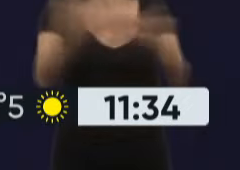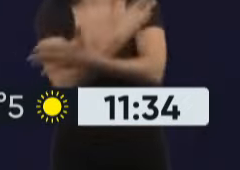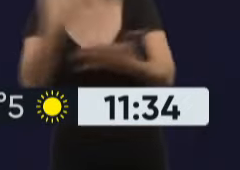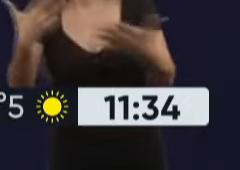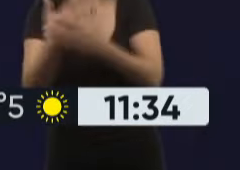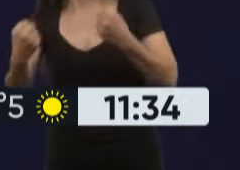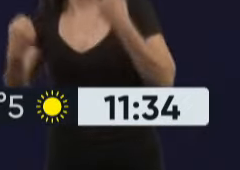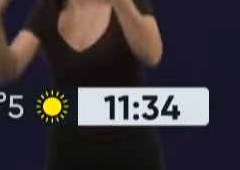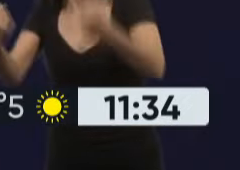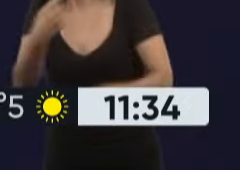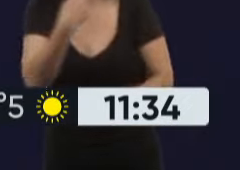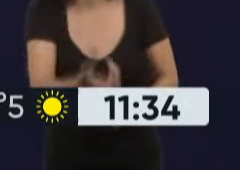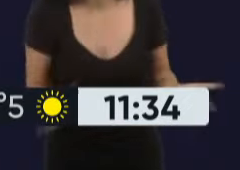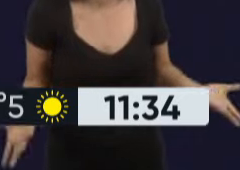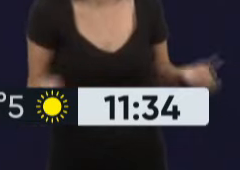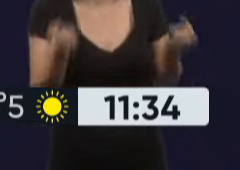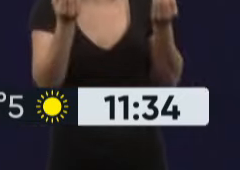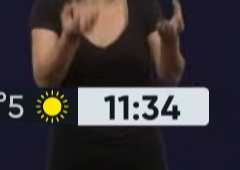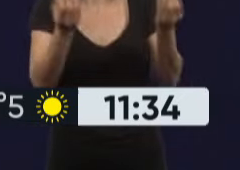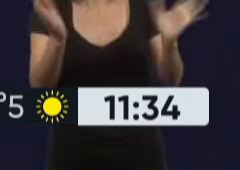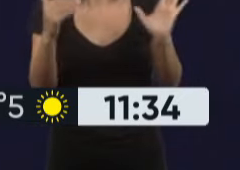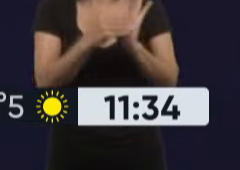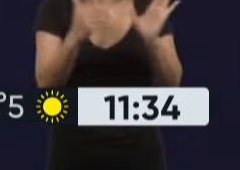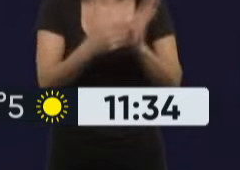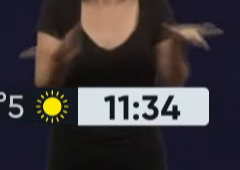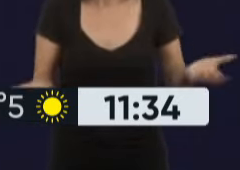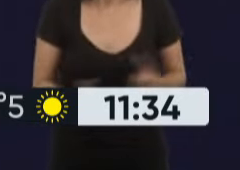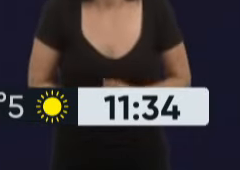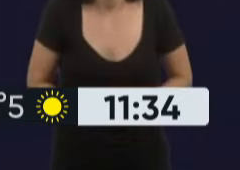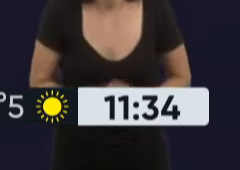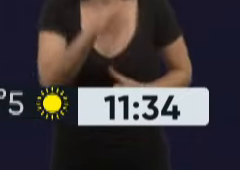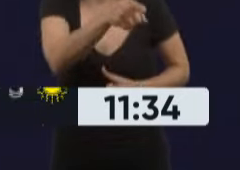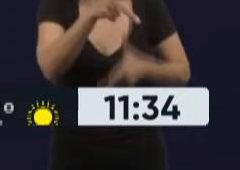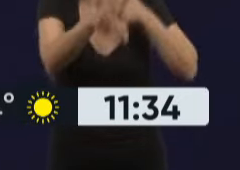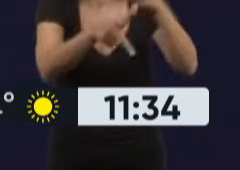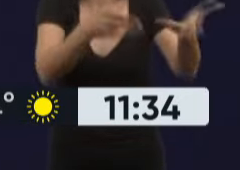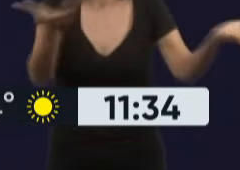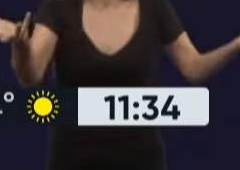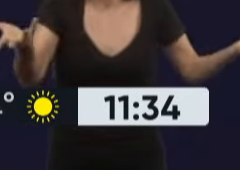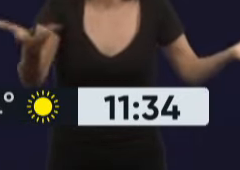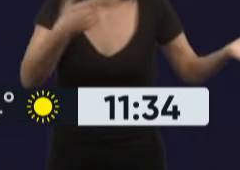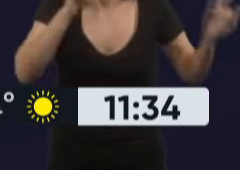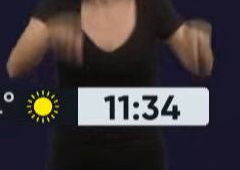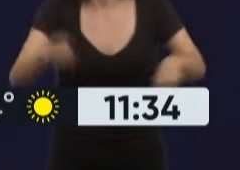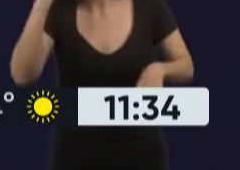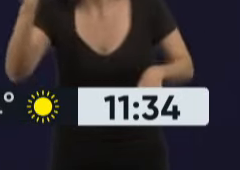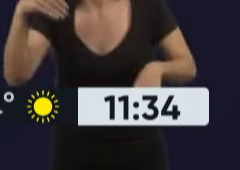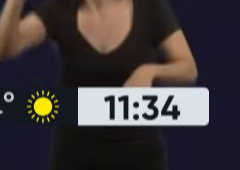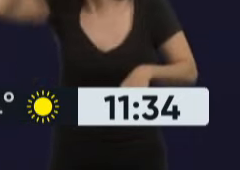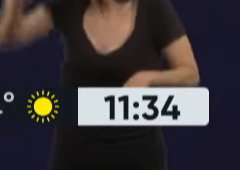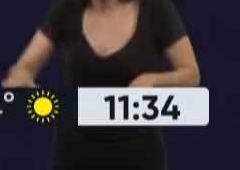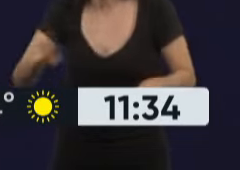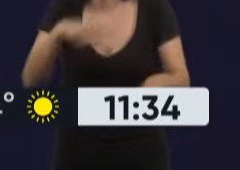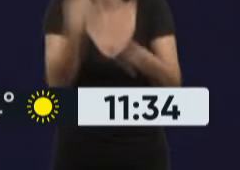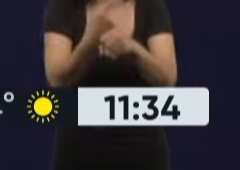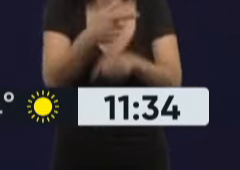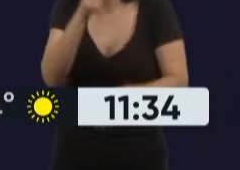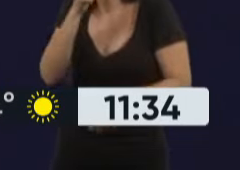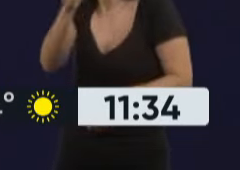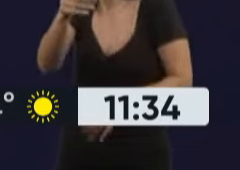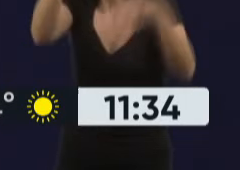está bien son son ya te digo estamos hablando en abstracto Así que es muy difícil responder con con con